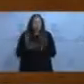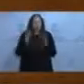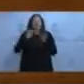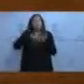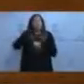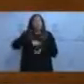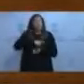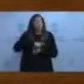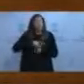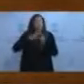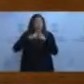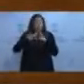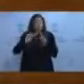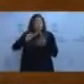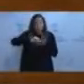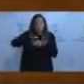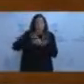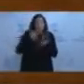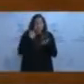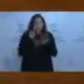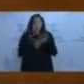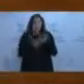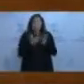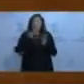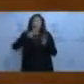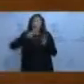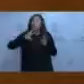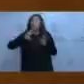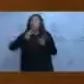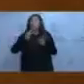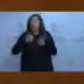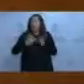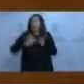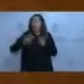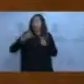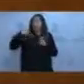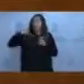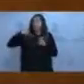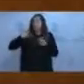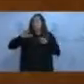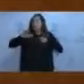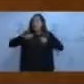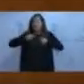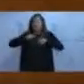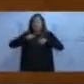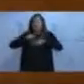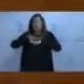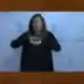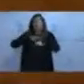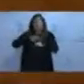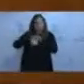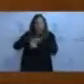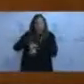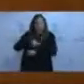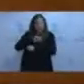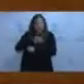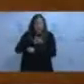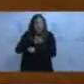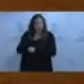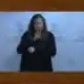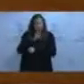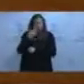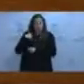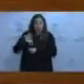Asturias, en la entrevista que le hicieron, reitero, en La Lupa la semana pasada, y reconoce que no hay dimensión de mercado en Asturias para cubrir el paro. Y por ese motivo hay que mantener el